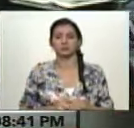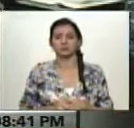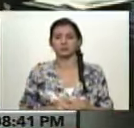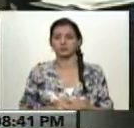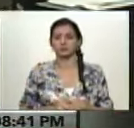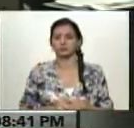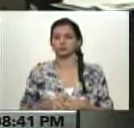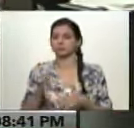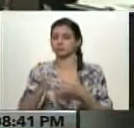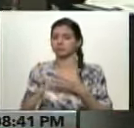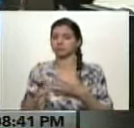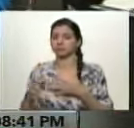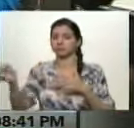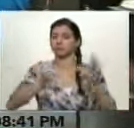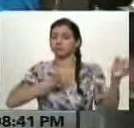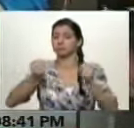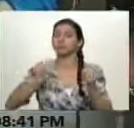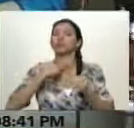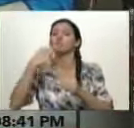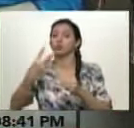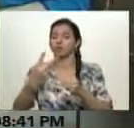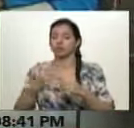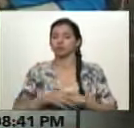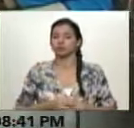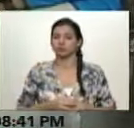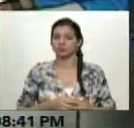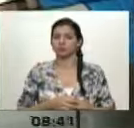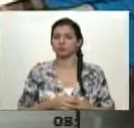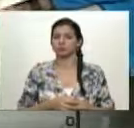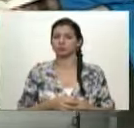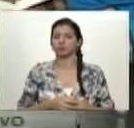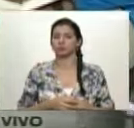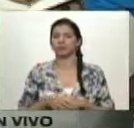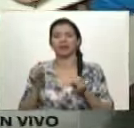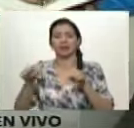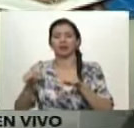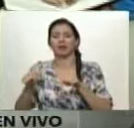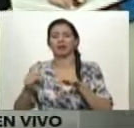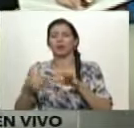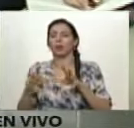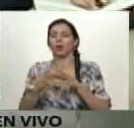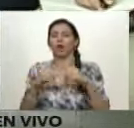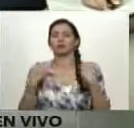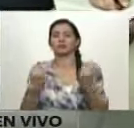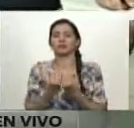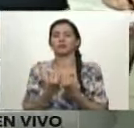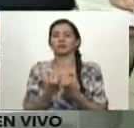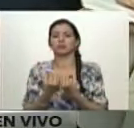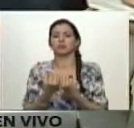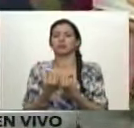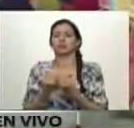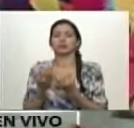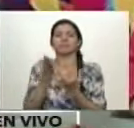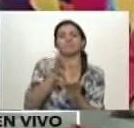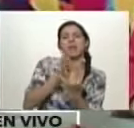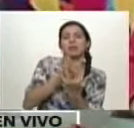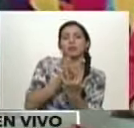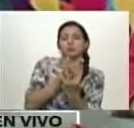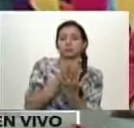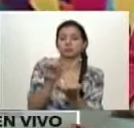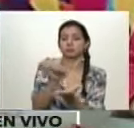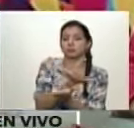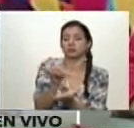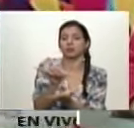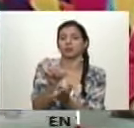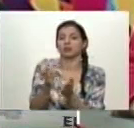que traiga la vocería y que sea un órgano intermedio entre el Congreso y